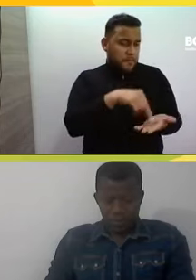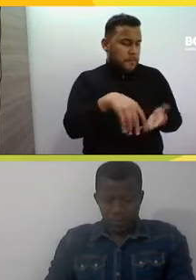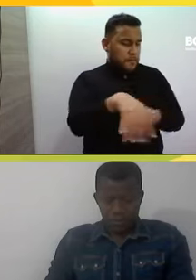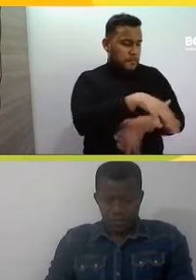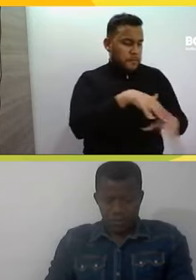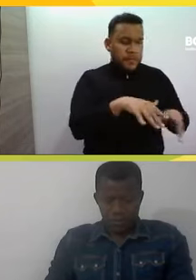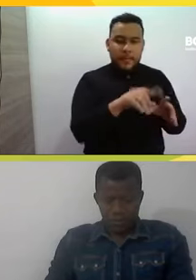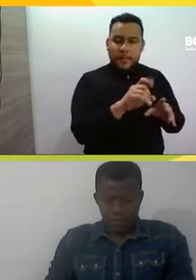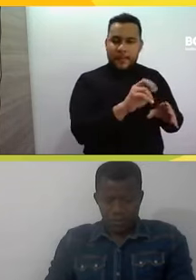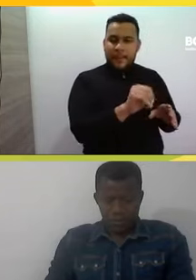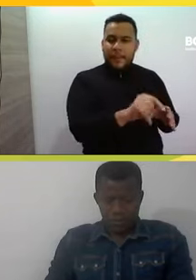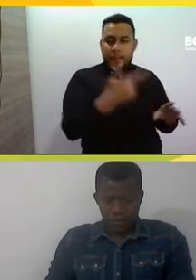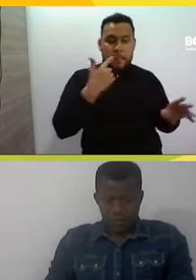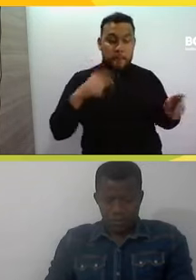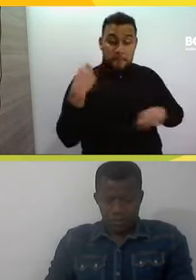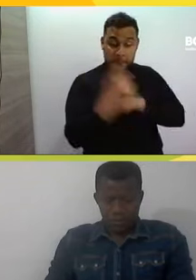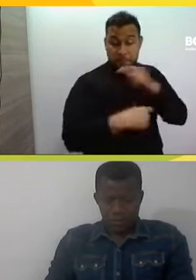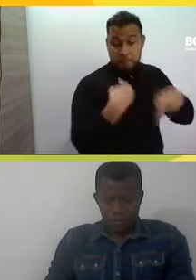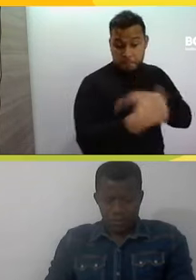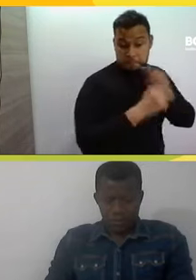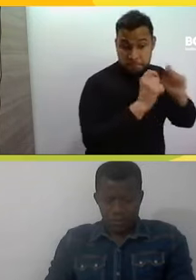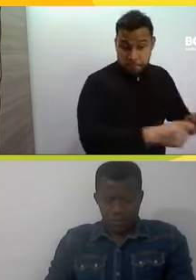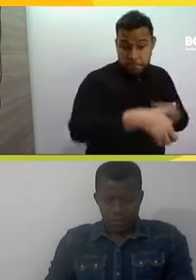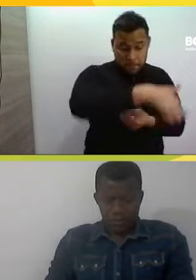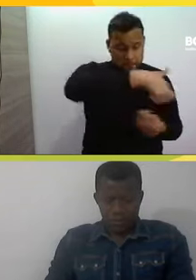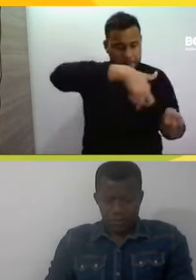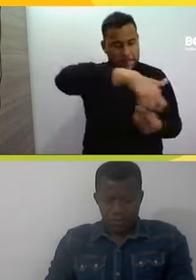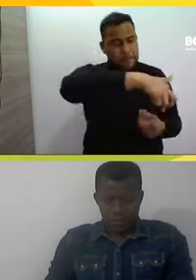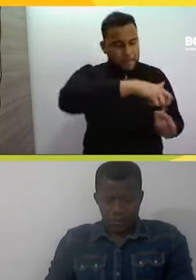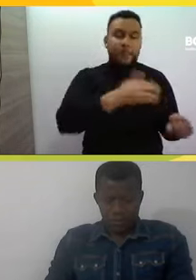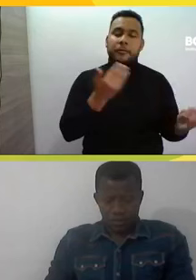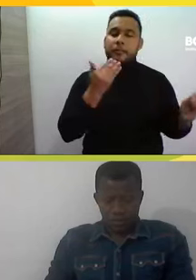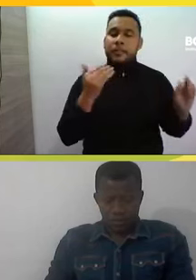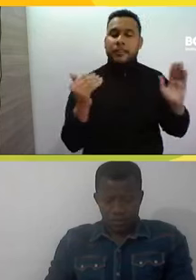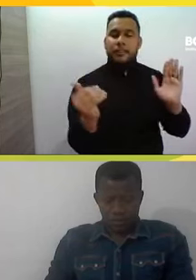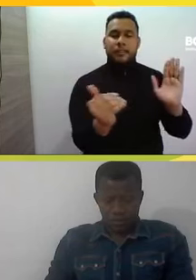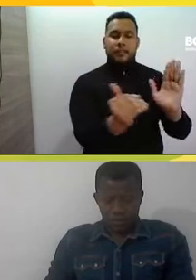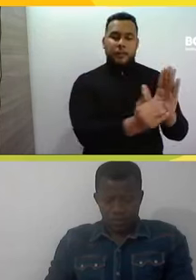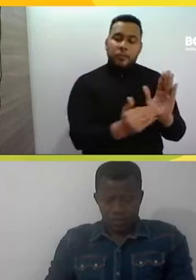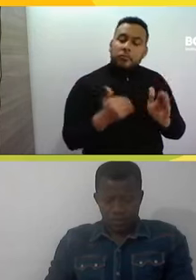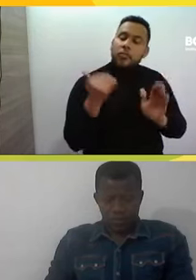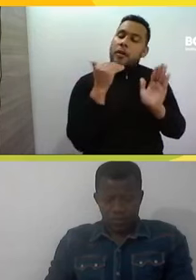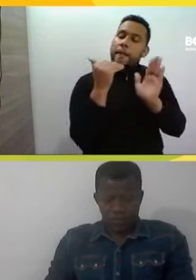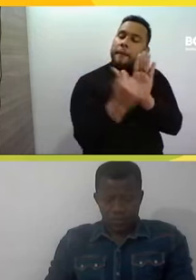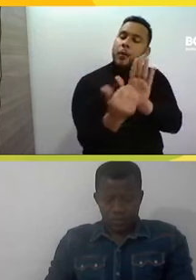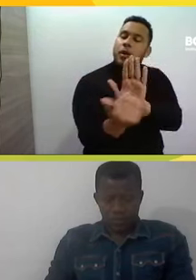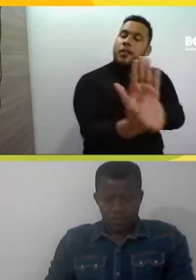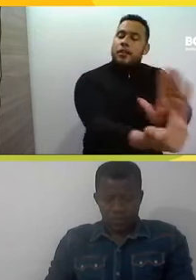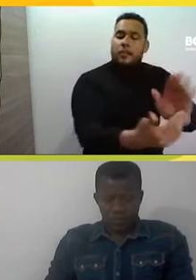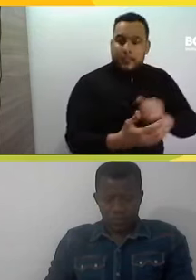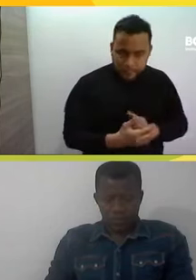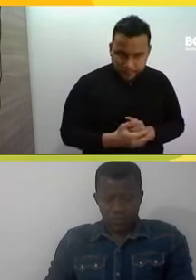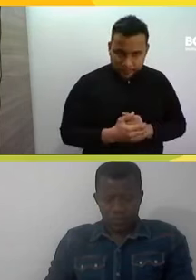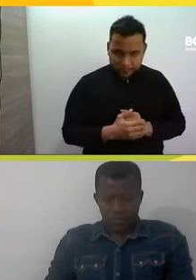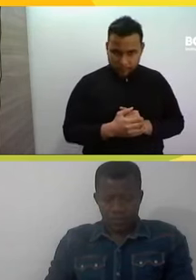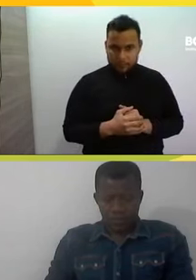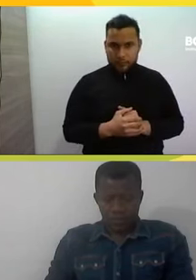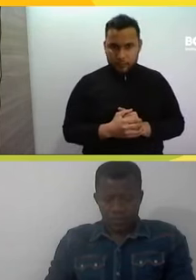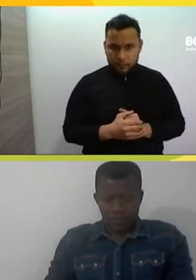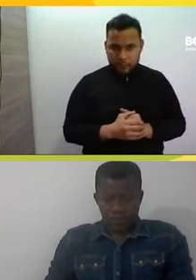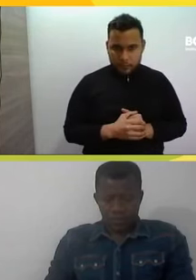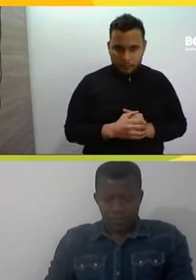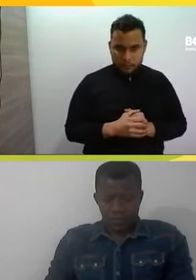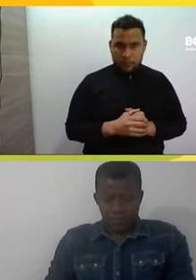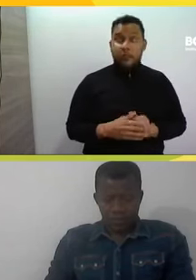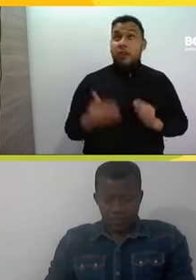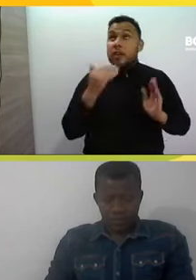su padre. La tradición de Palenque va de ejemplo en ejemplo. Ejemplo Benco nos dio desde que nos